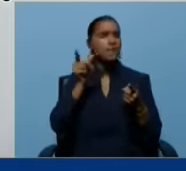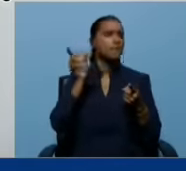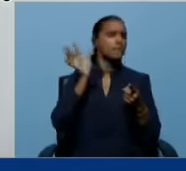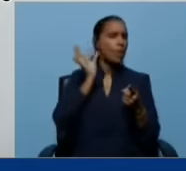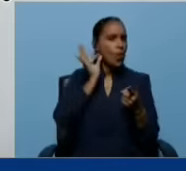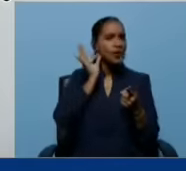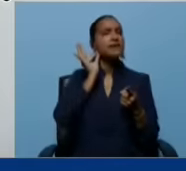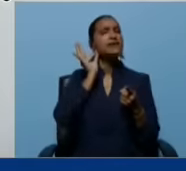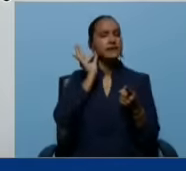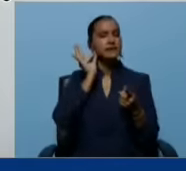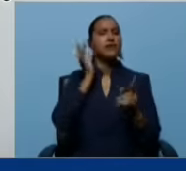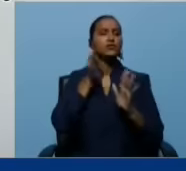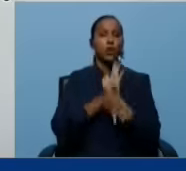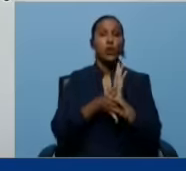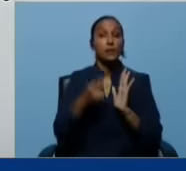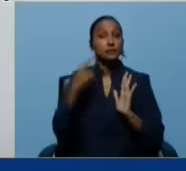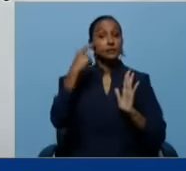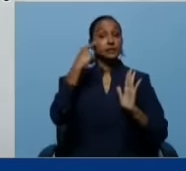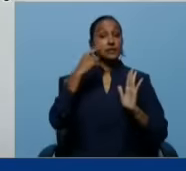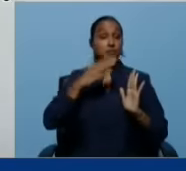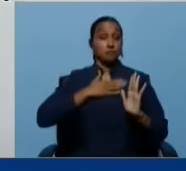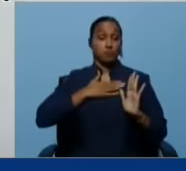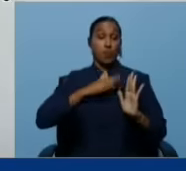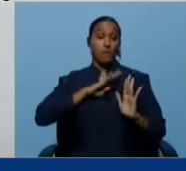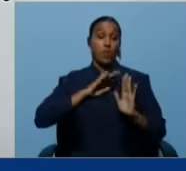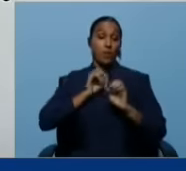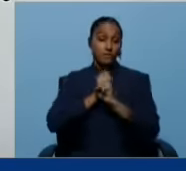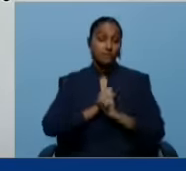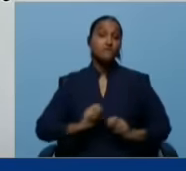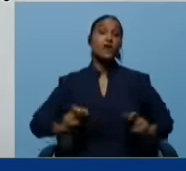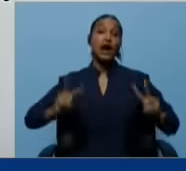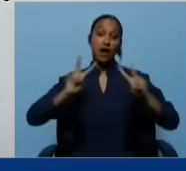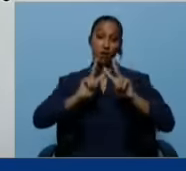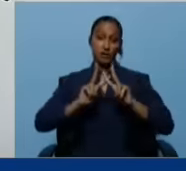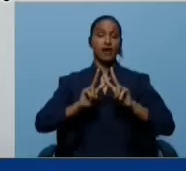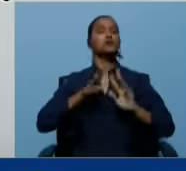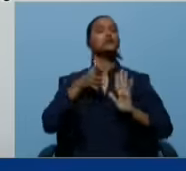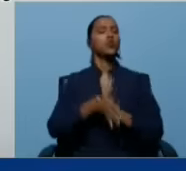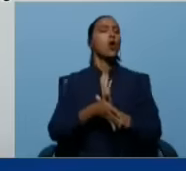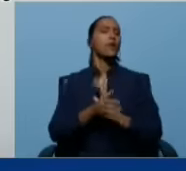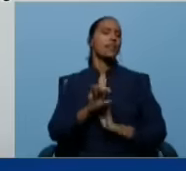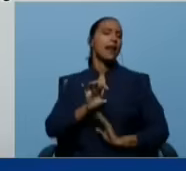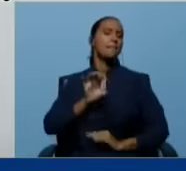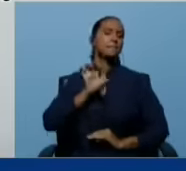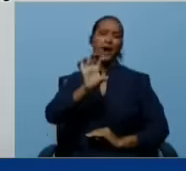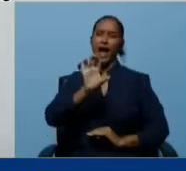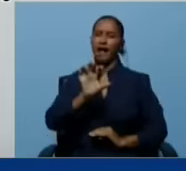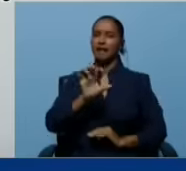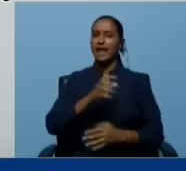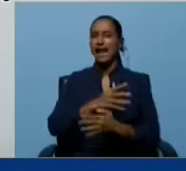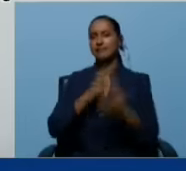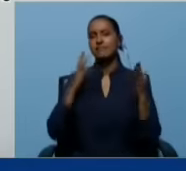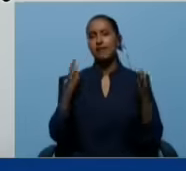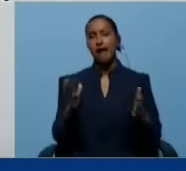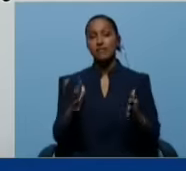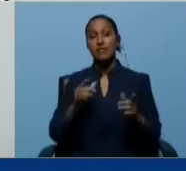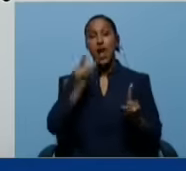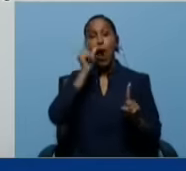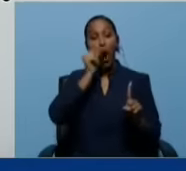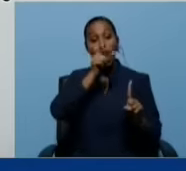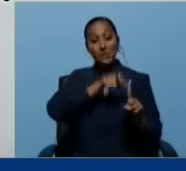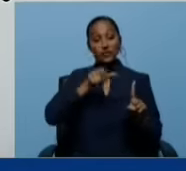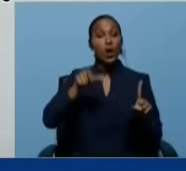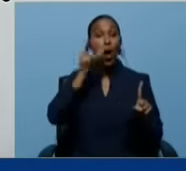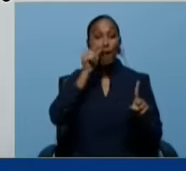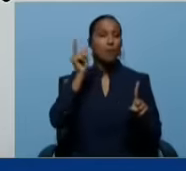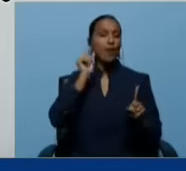inquebrantables principios, hombres y mujeres de la gran patria grande, hombres y mujeres que defendieron la democracia